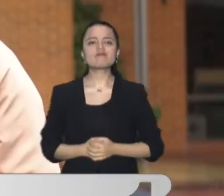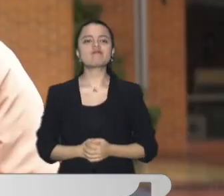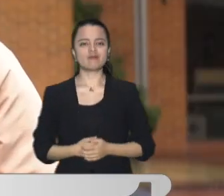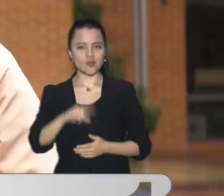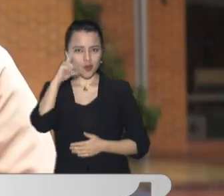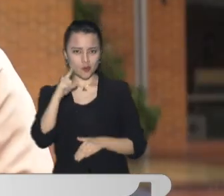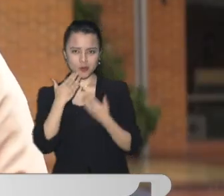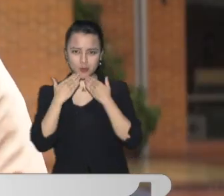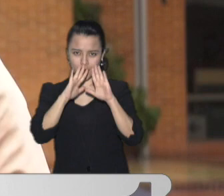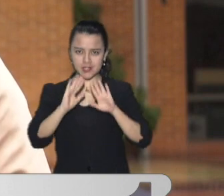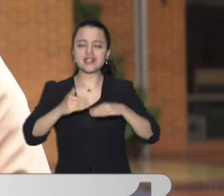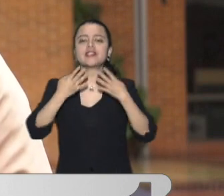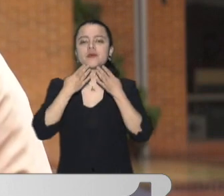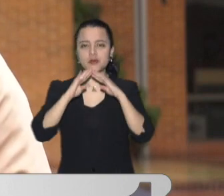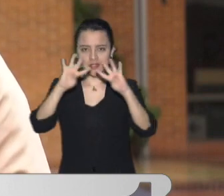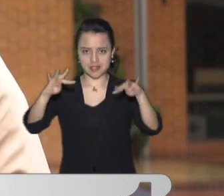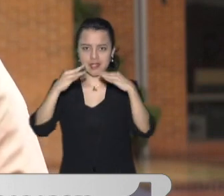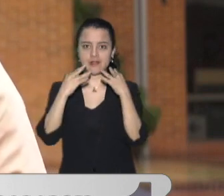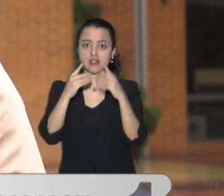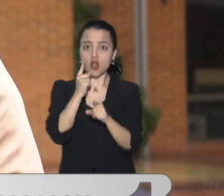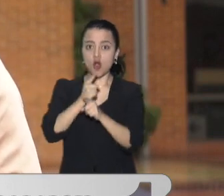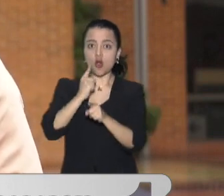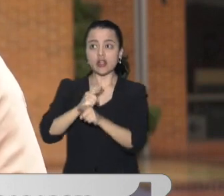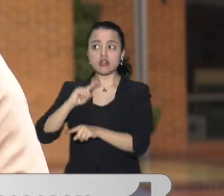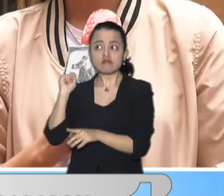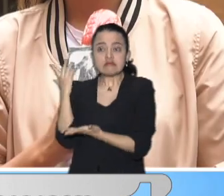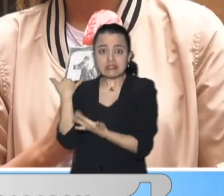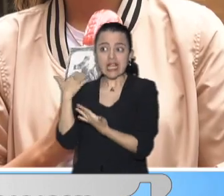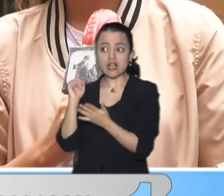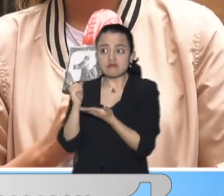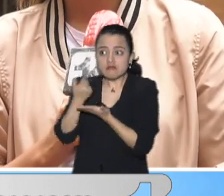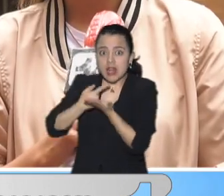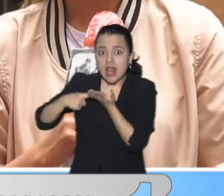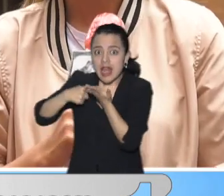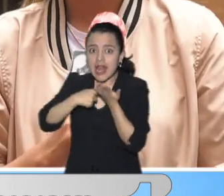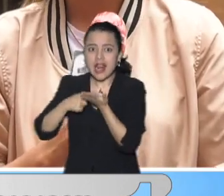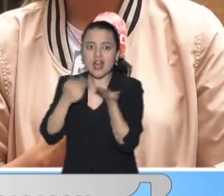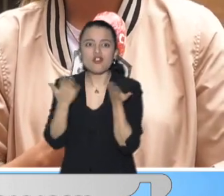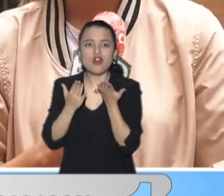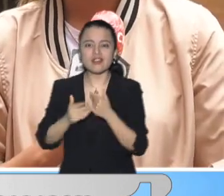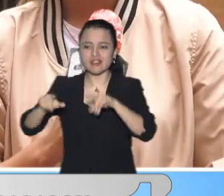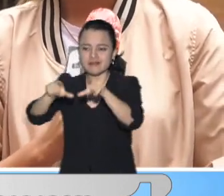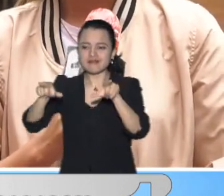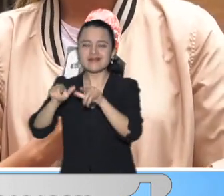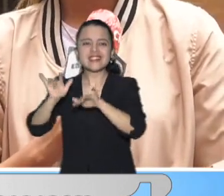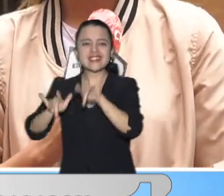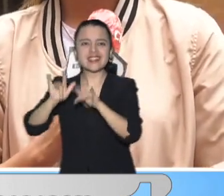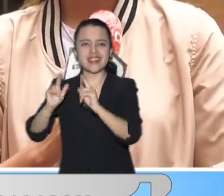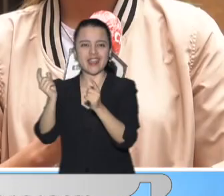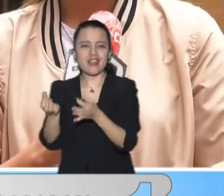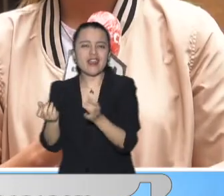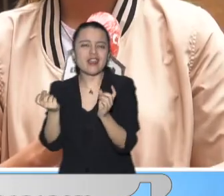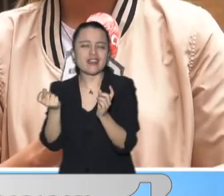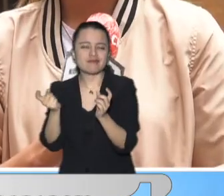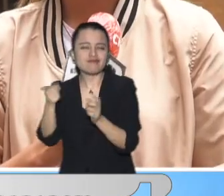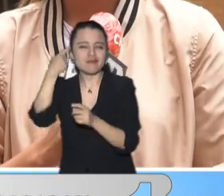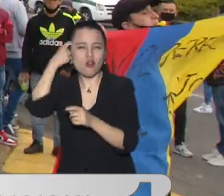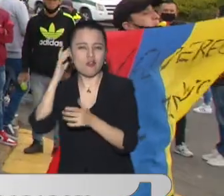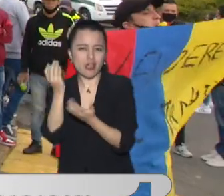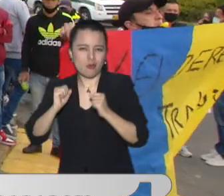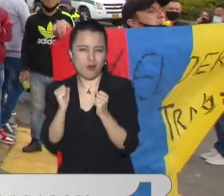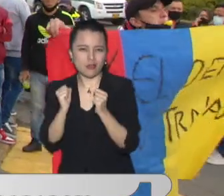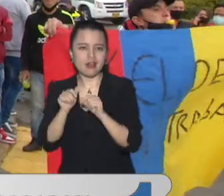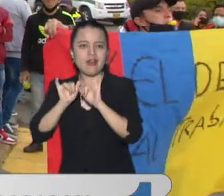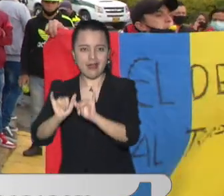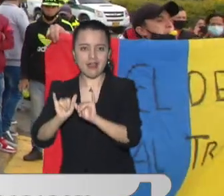Luisa y televidentes, muy buenos días. Como usted lo dijo, avanza esta mesa de diálogo en la Secretaría de Gobierno de Bogotá. En estos momentos nos llega información por